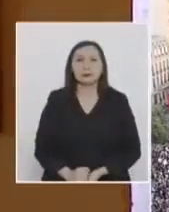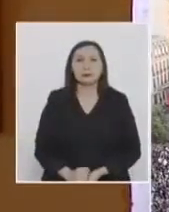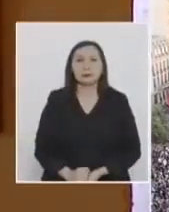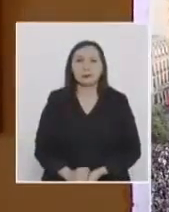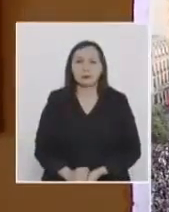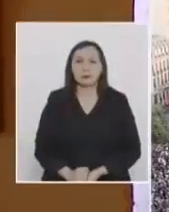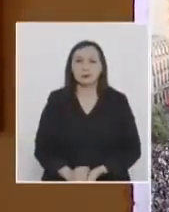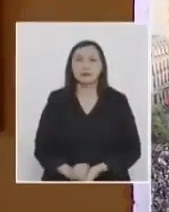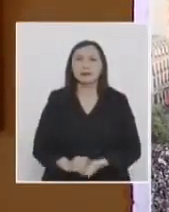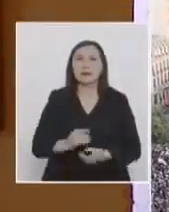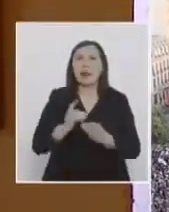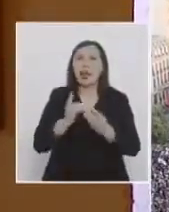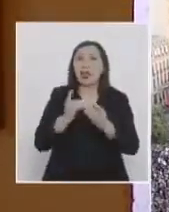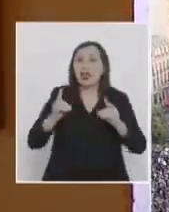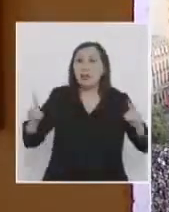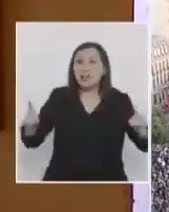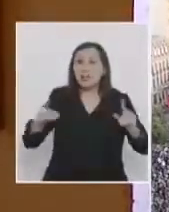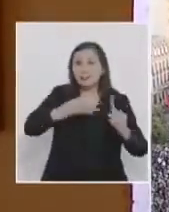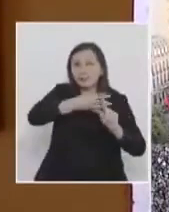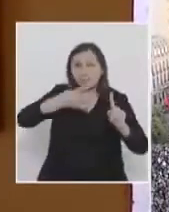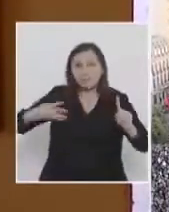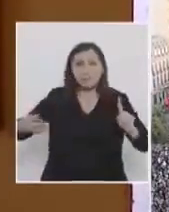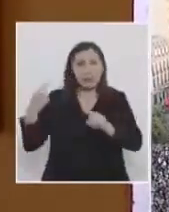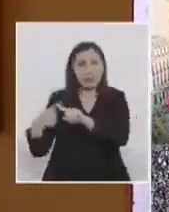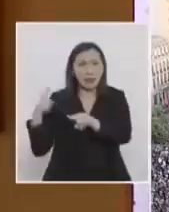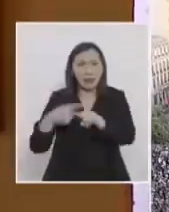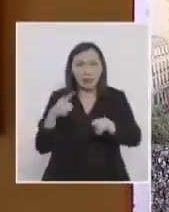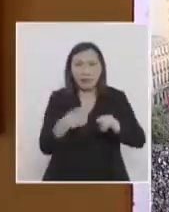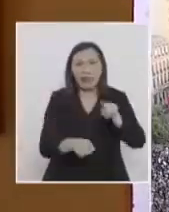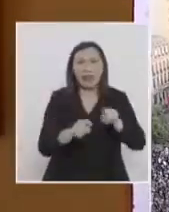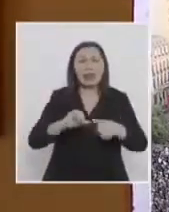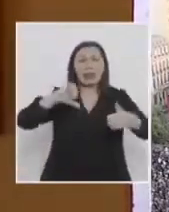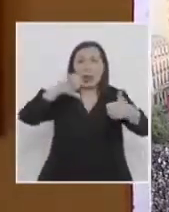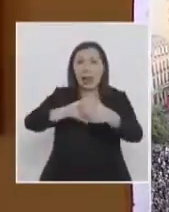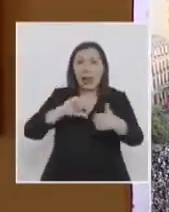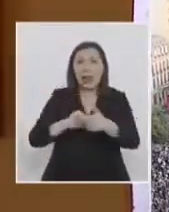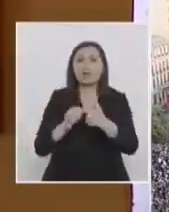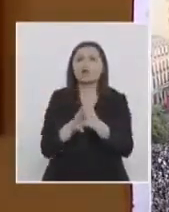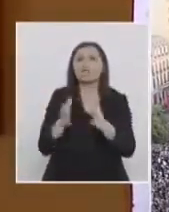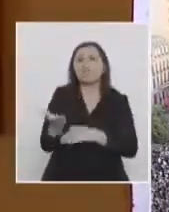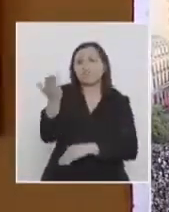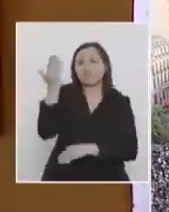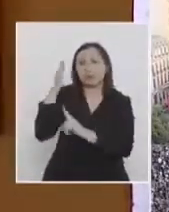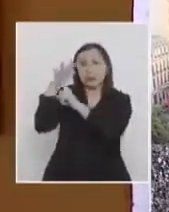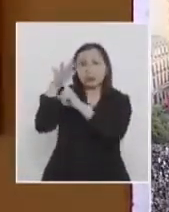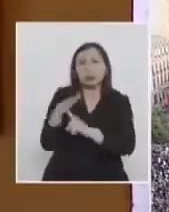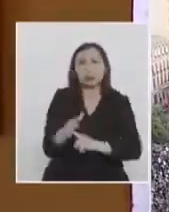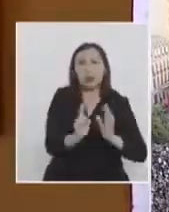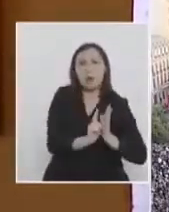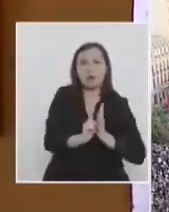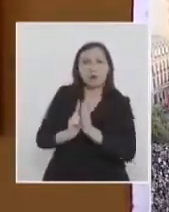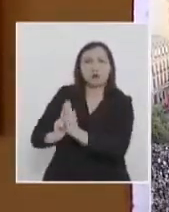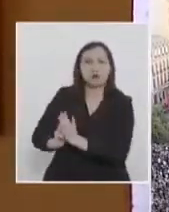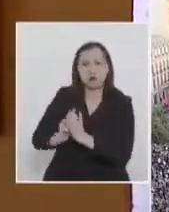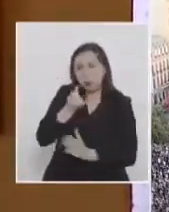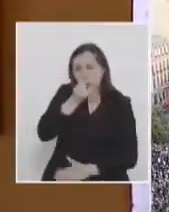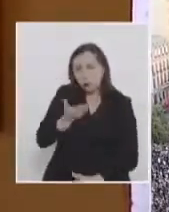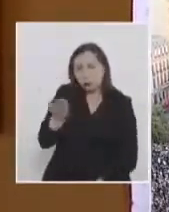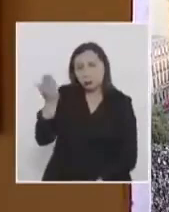Las de las disidencias y diversidades de género que han sido discriminadas y excluidas por tanto